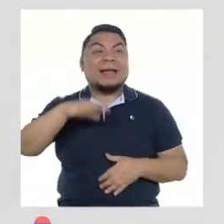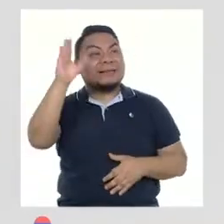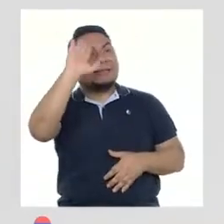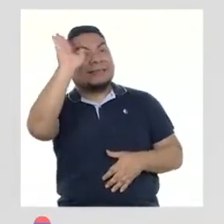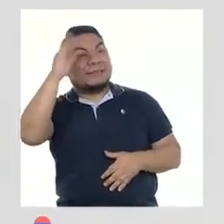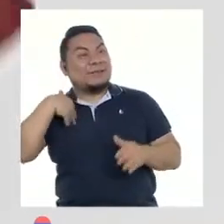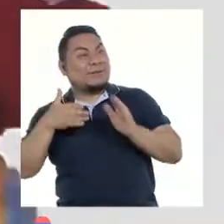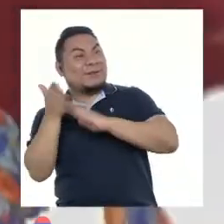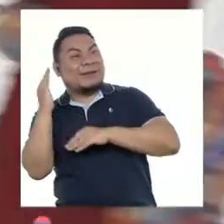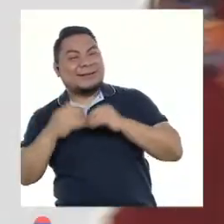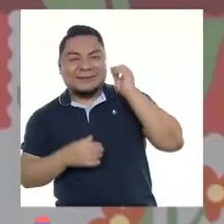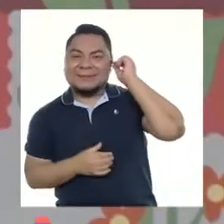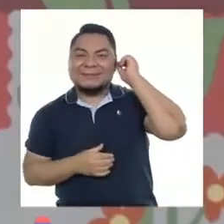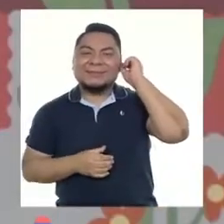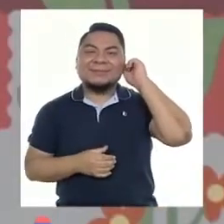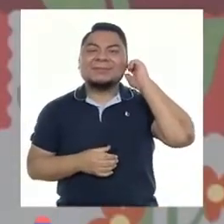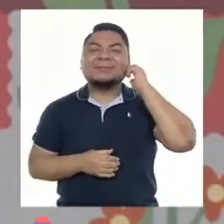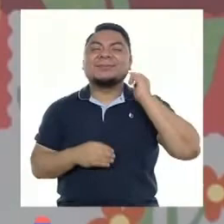Fatimita!